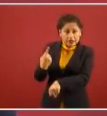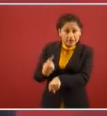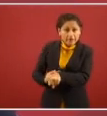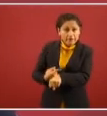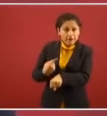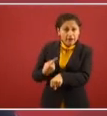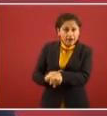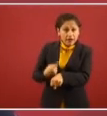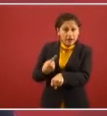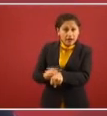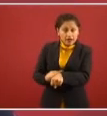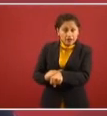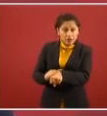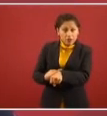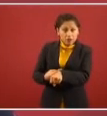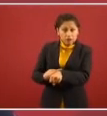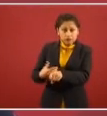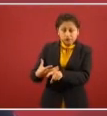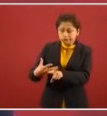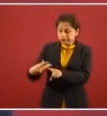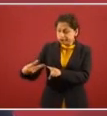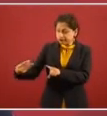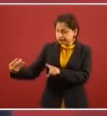los infectados